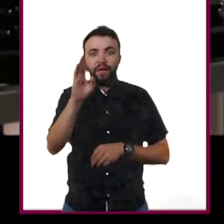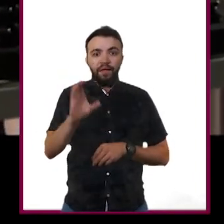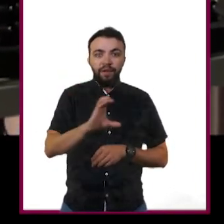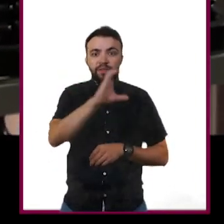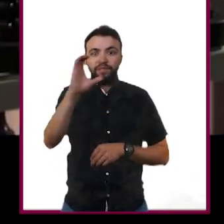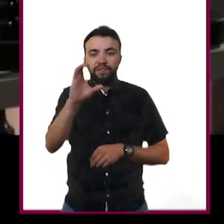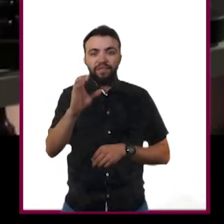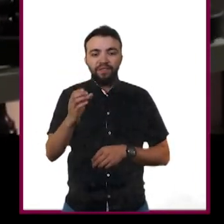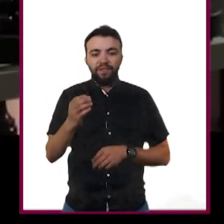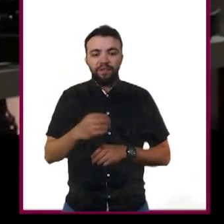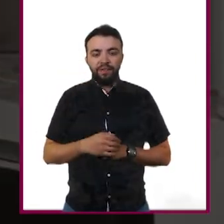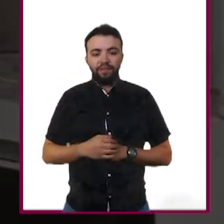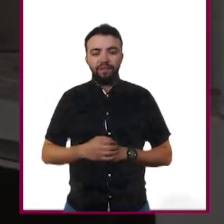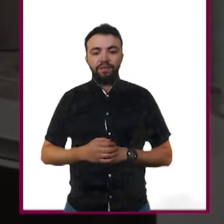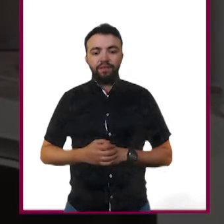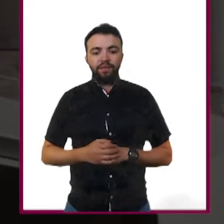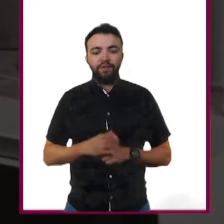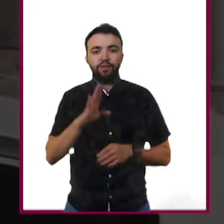1201 sílabas del lenguaje.